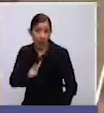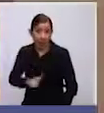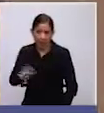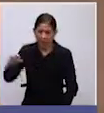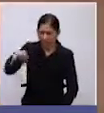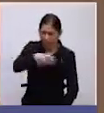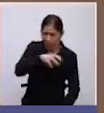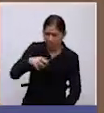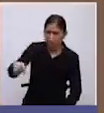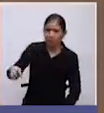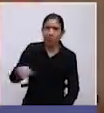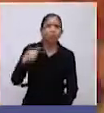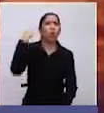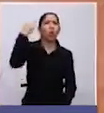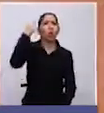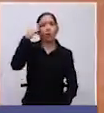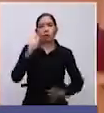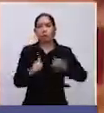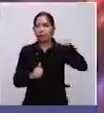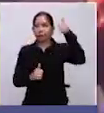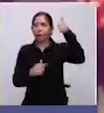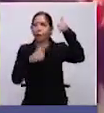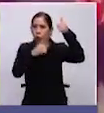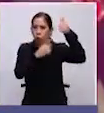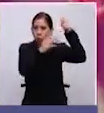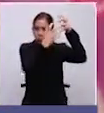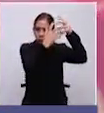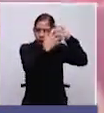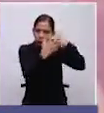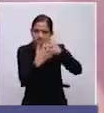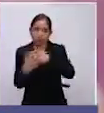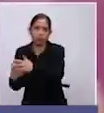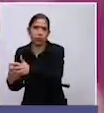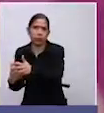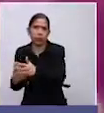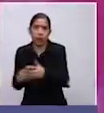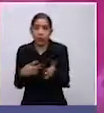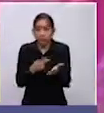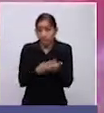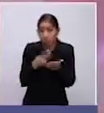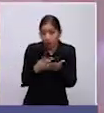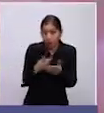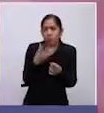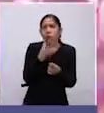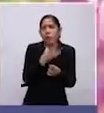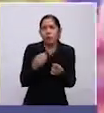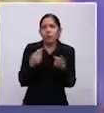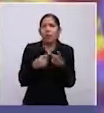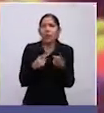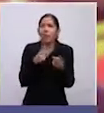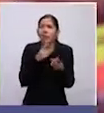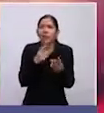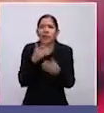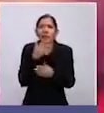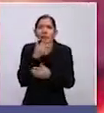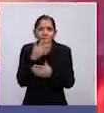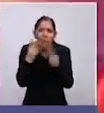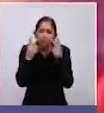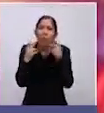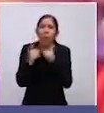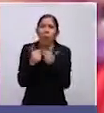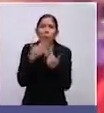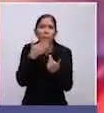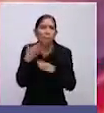una articulación no solamente de presupuesto, sino que las y los mejores puedan integrar sistemas de